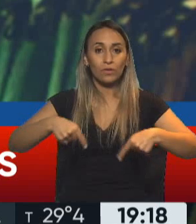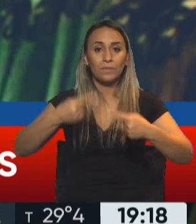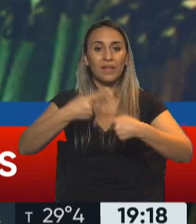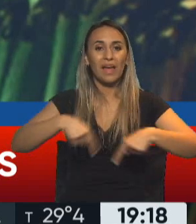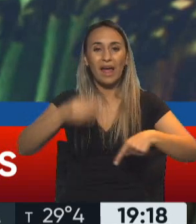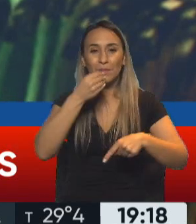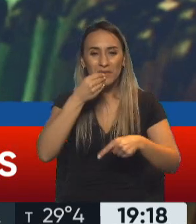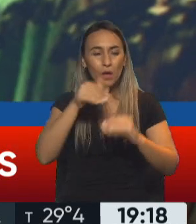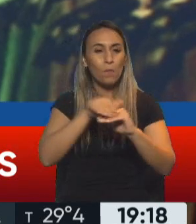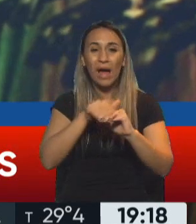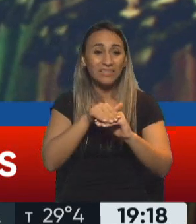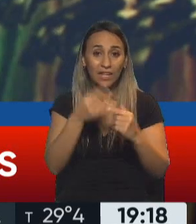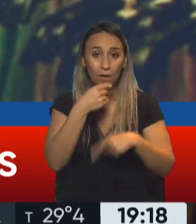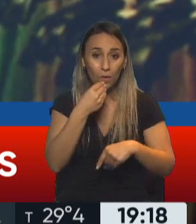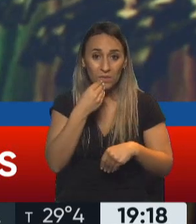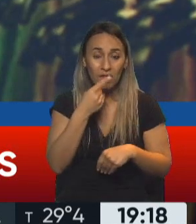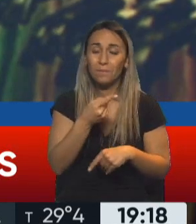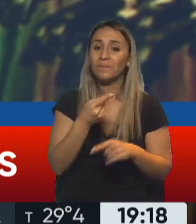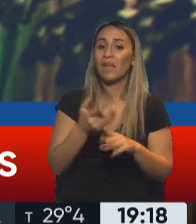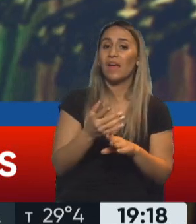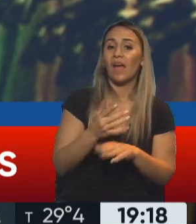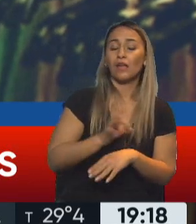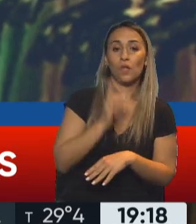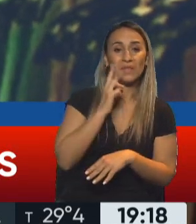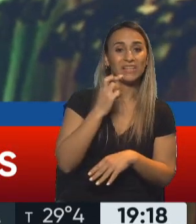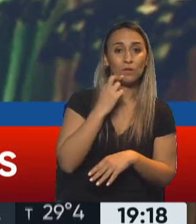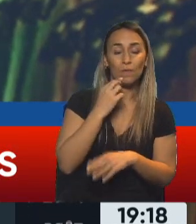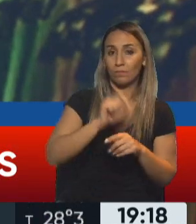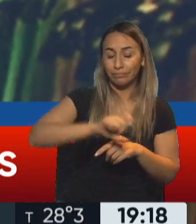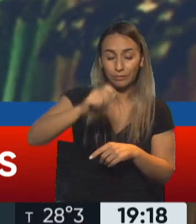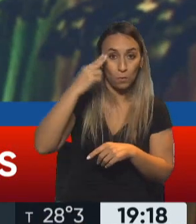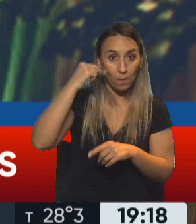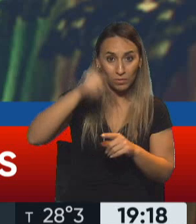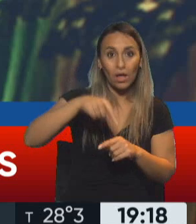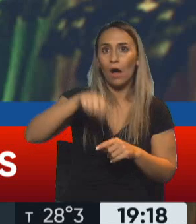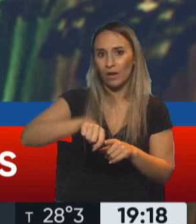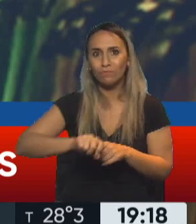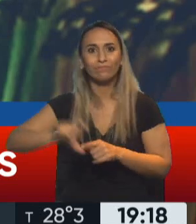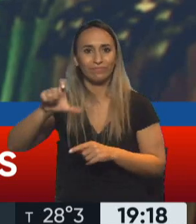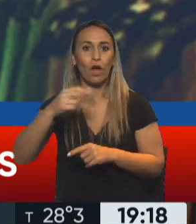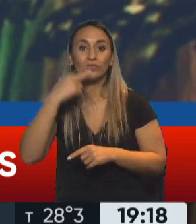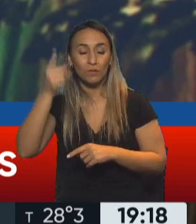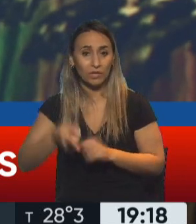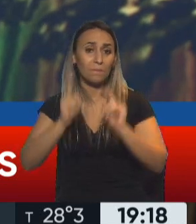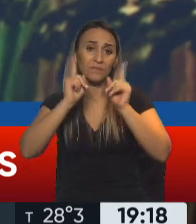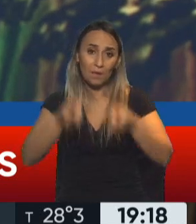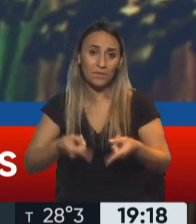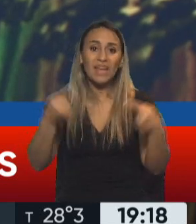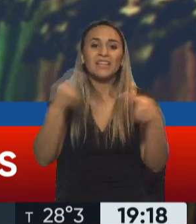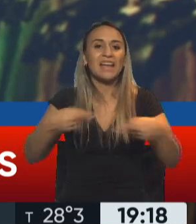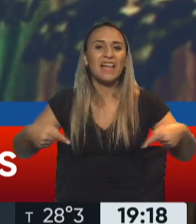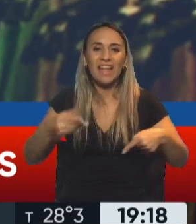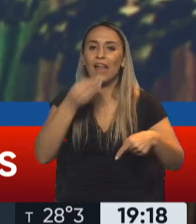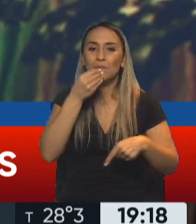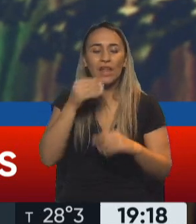que pasó desde diciembre de 2019 a un 9%, ahora en la actualidad a un 11%, a la canasta básica alimentaria, aquel